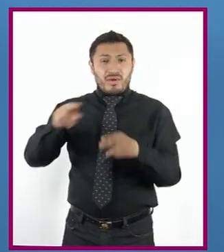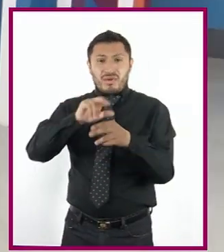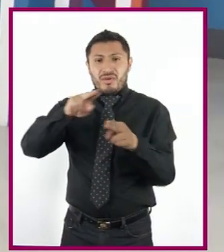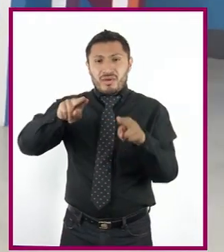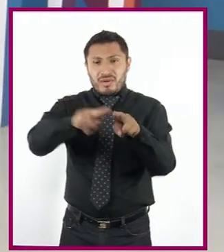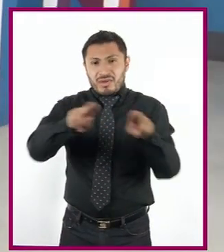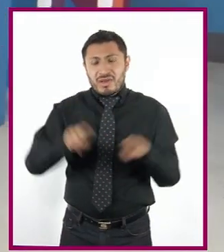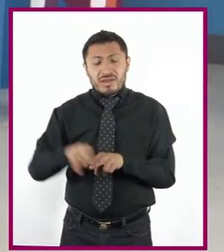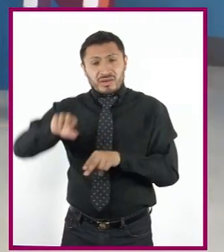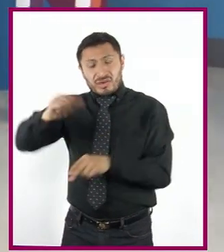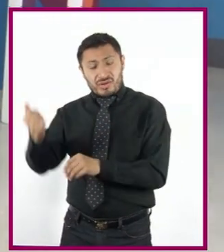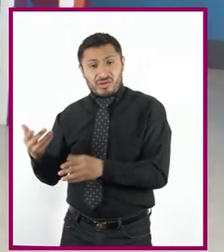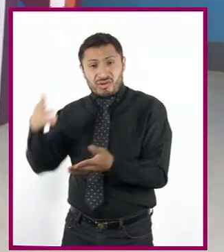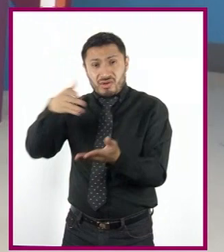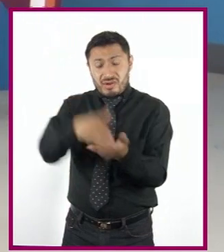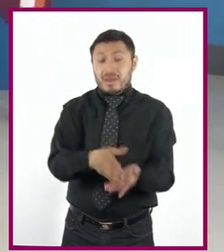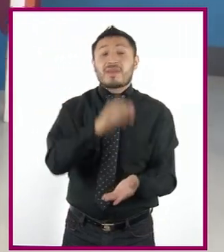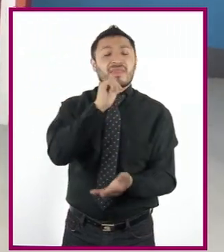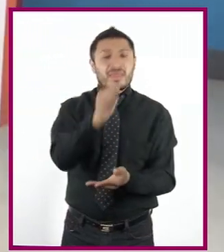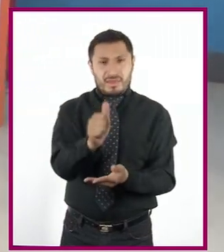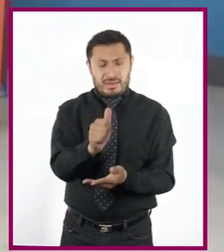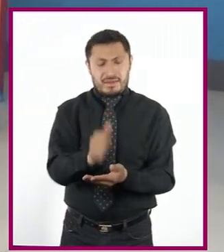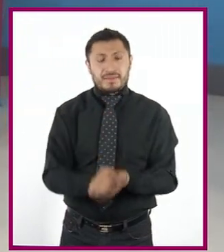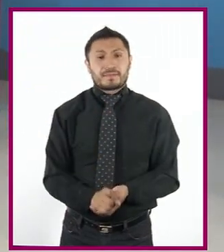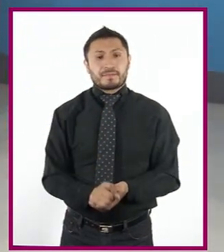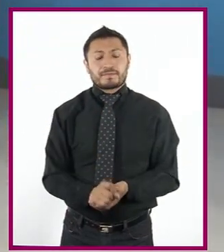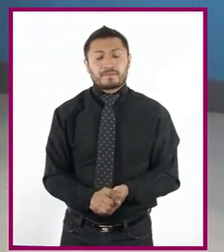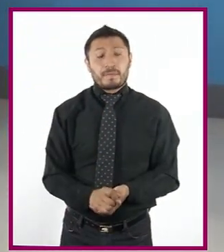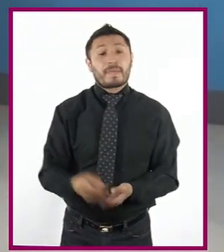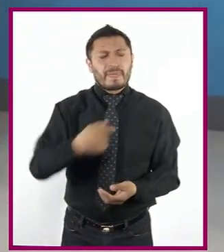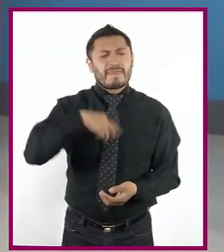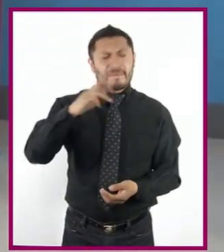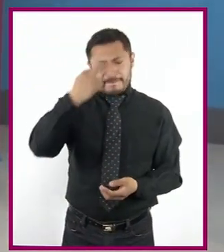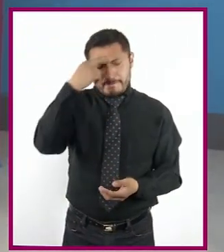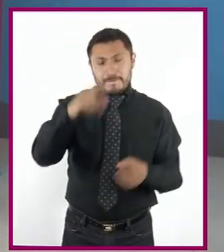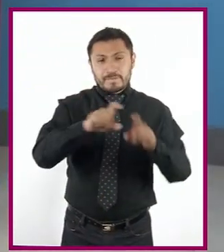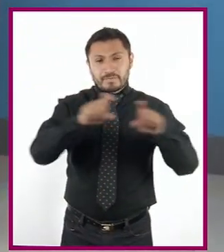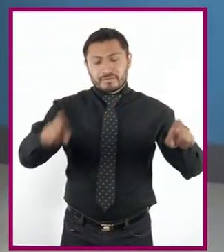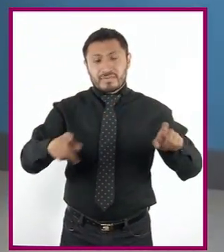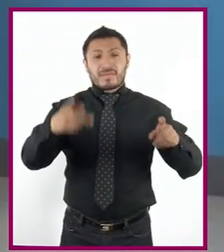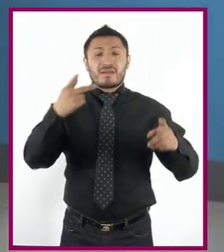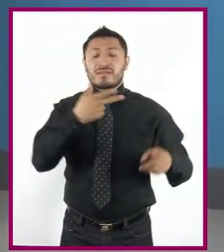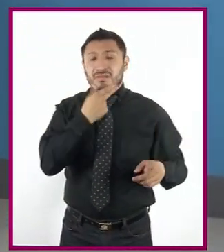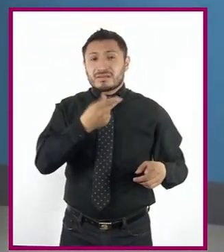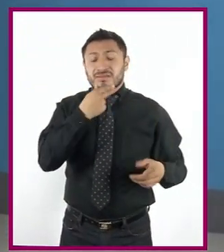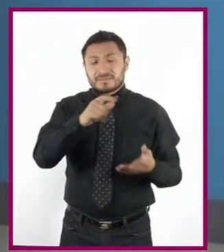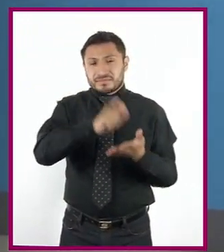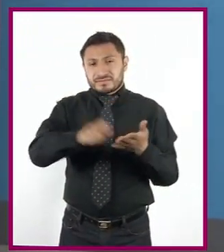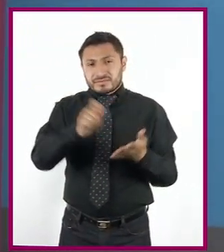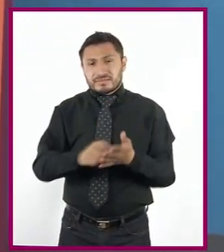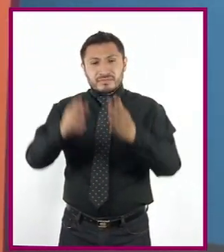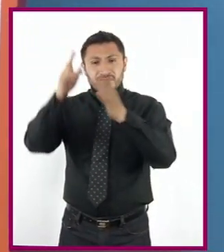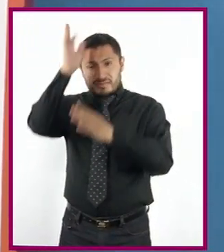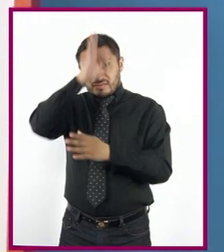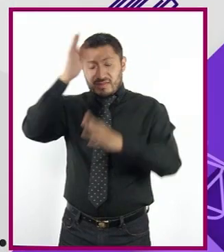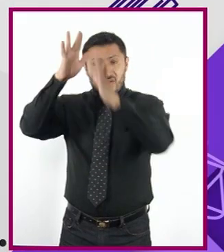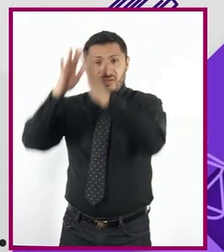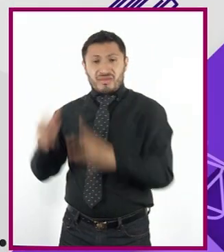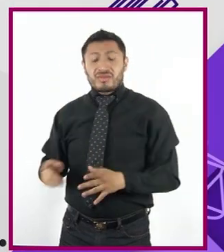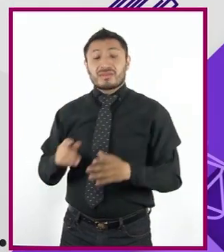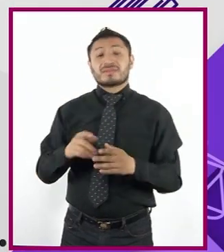naciones. Al respecto, recuerdo una frase del escritor y filósofo francés Montesquieu, que